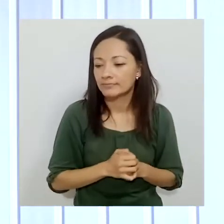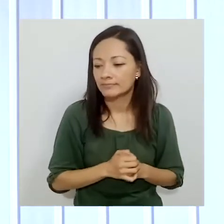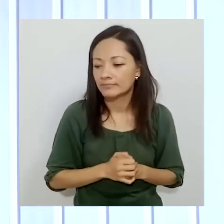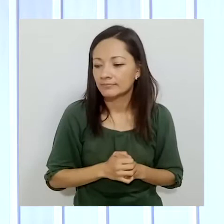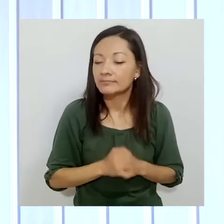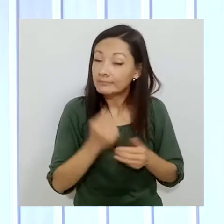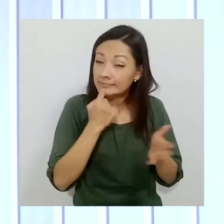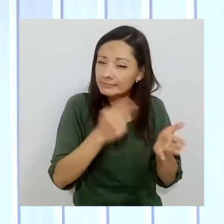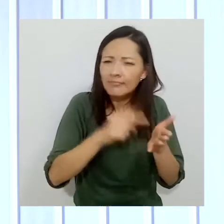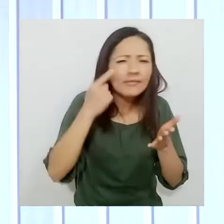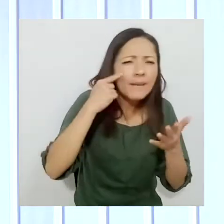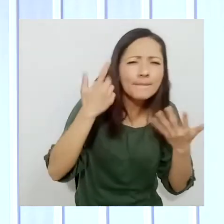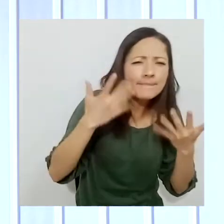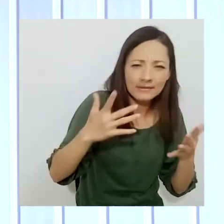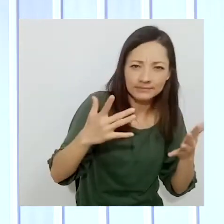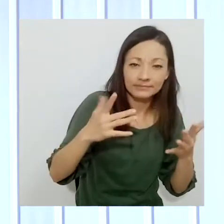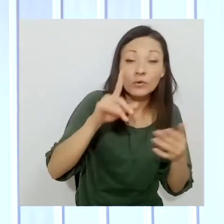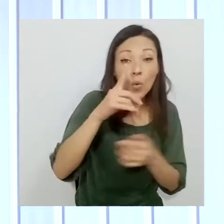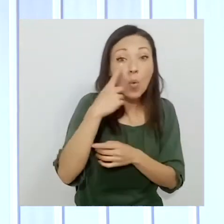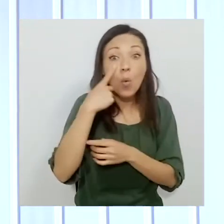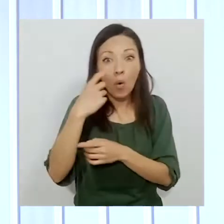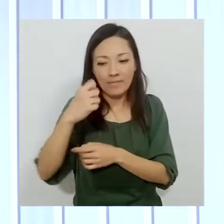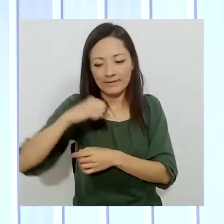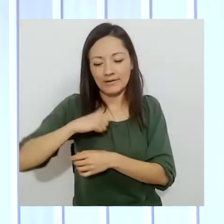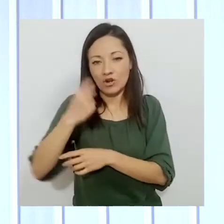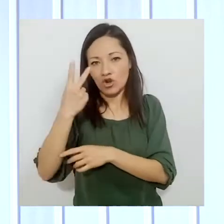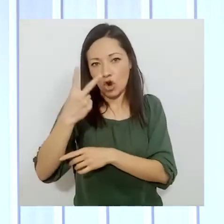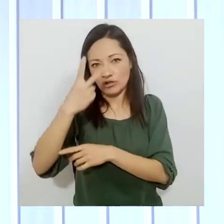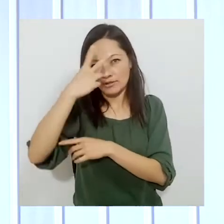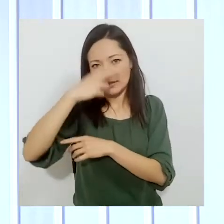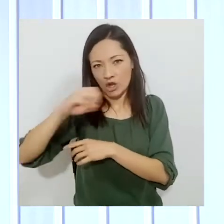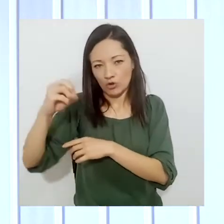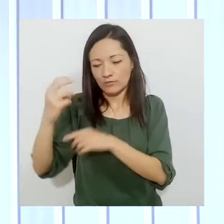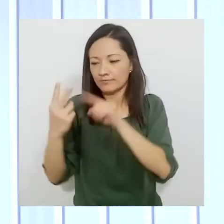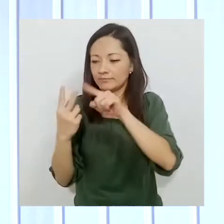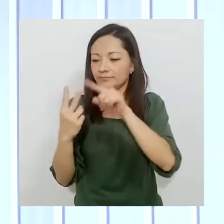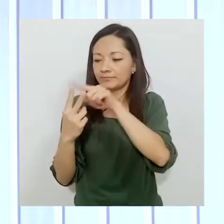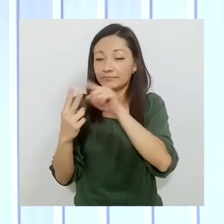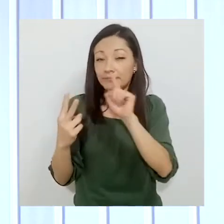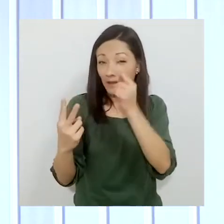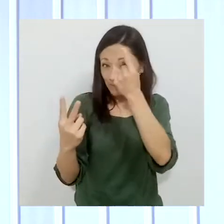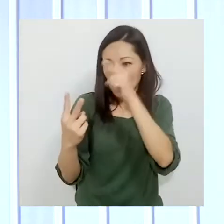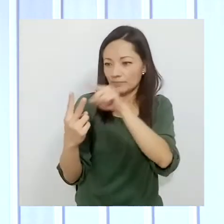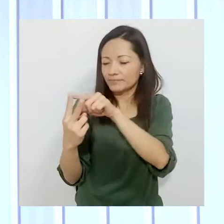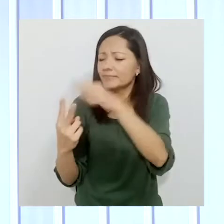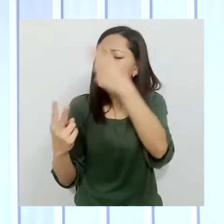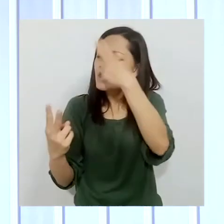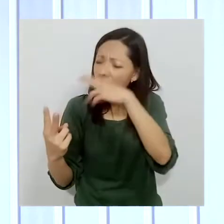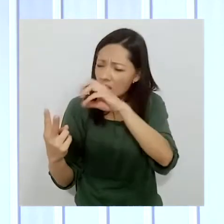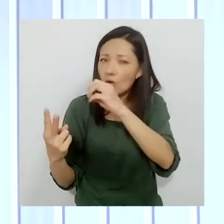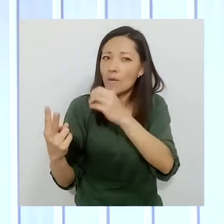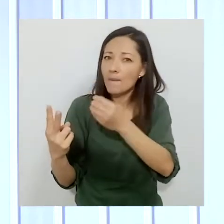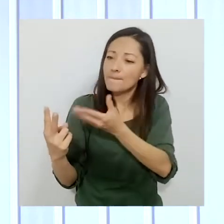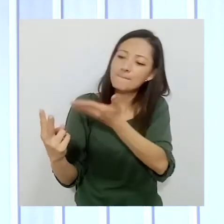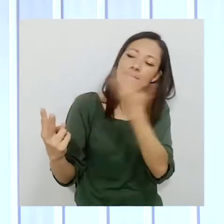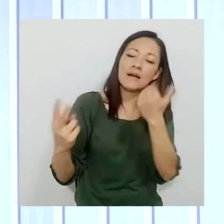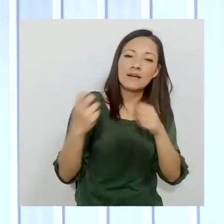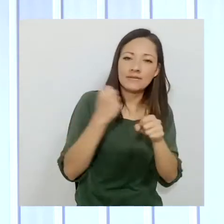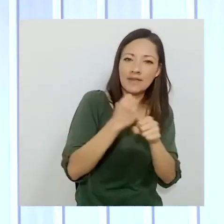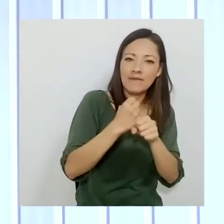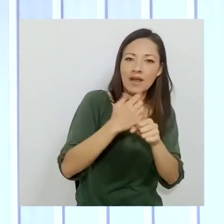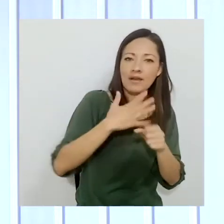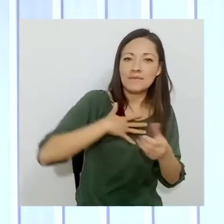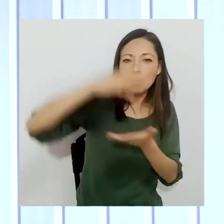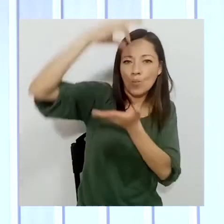Pero ¿qué os parece? Un hombre tenía 2 hijos y acercándose al primero le dijo: Hijo, ve hoy a trabajar en mi